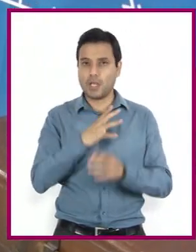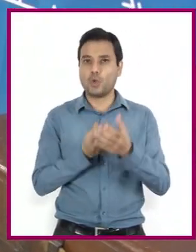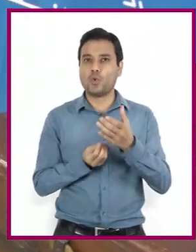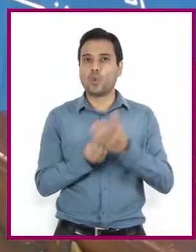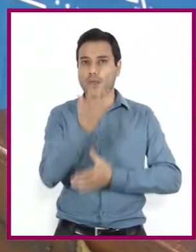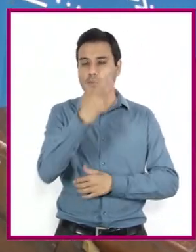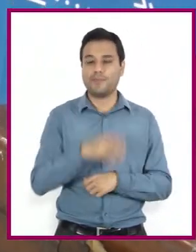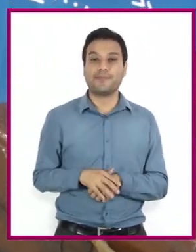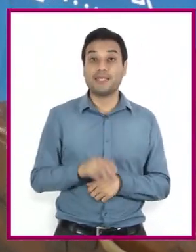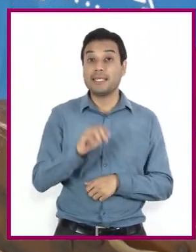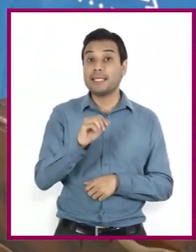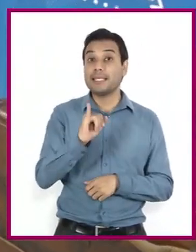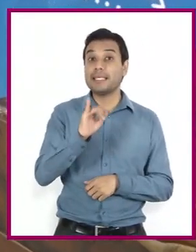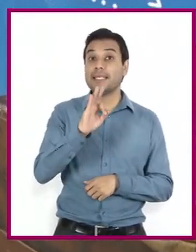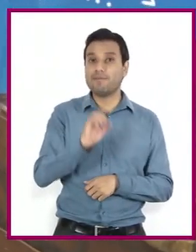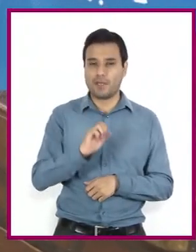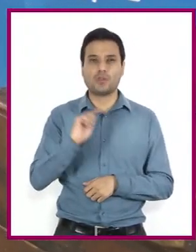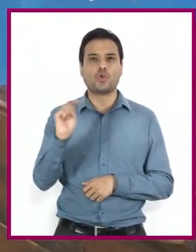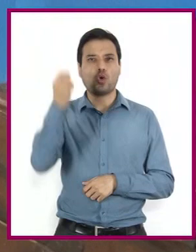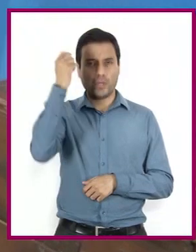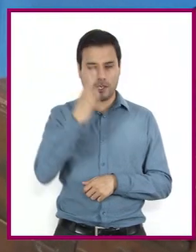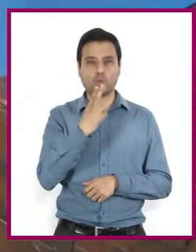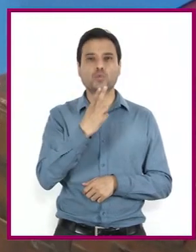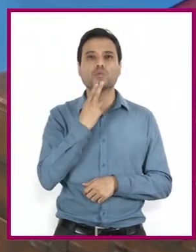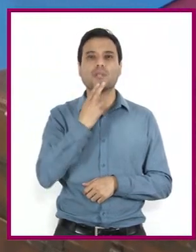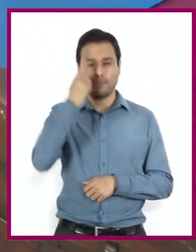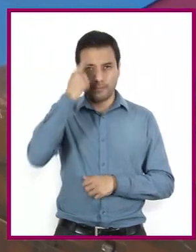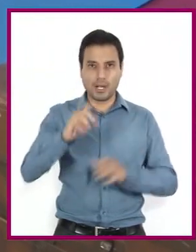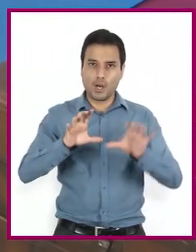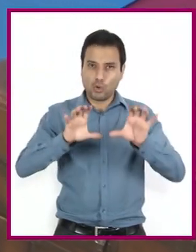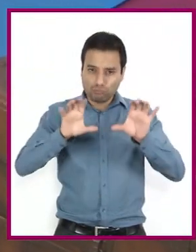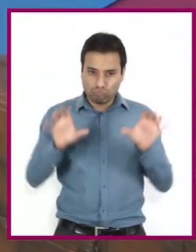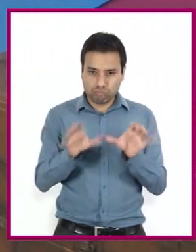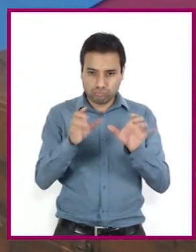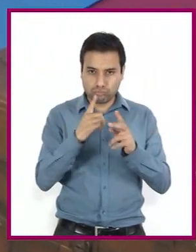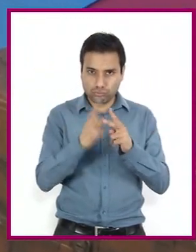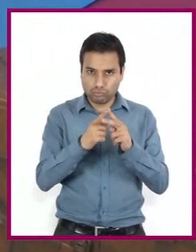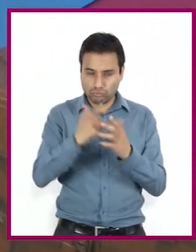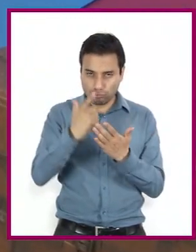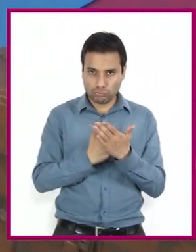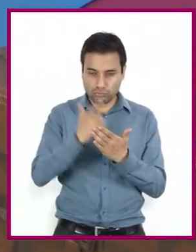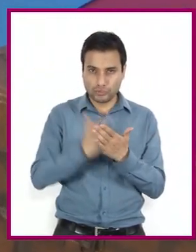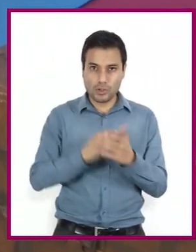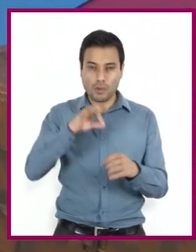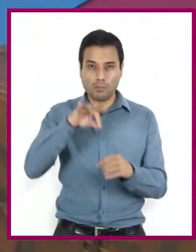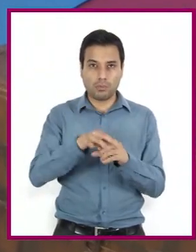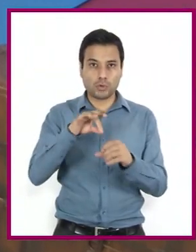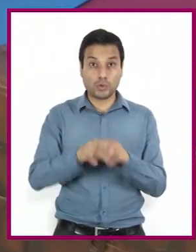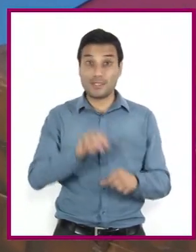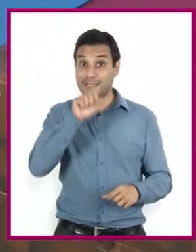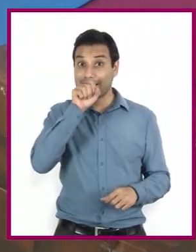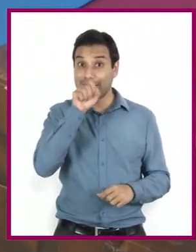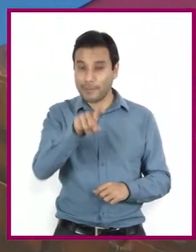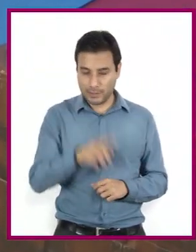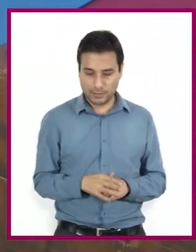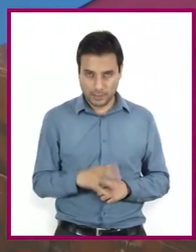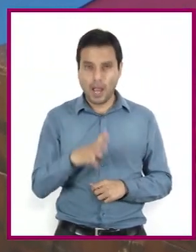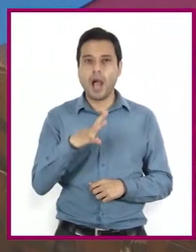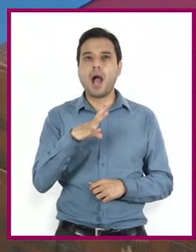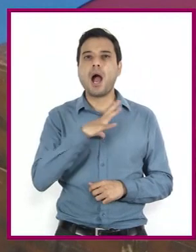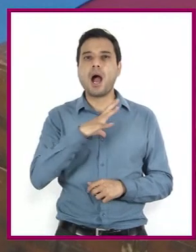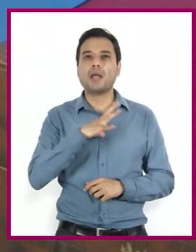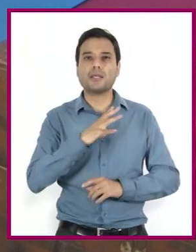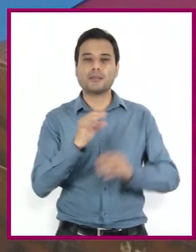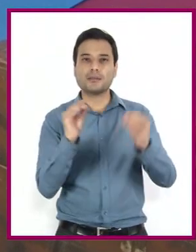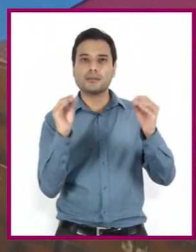IFE utilizó tecnología para el cómputo de votos y estableció por primera vez debates para los